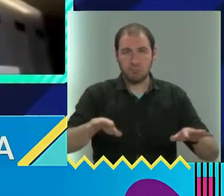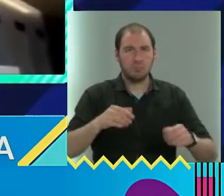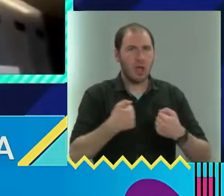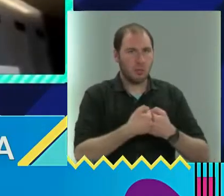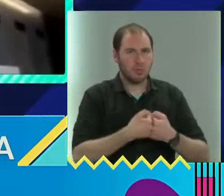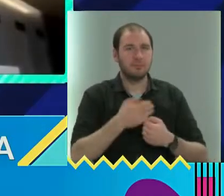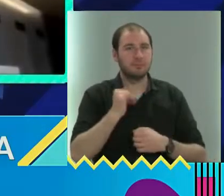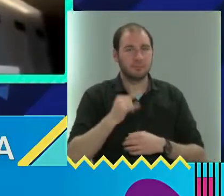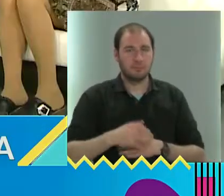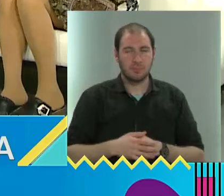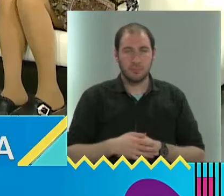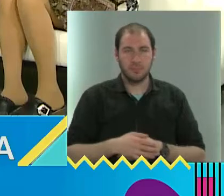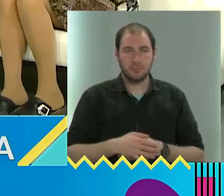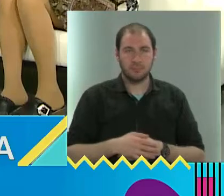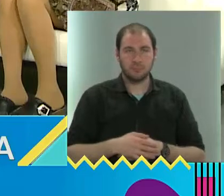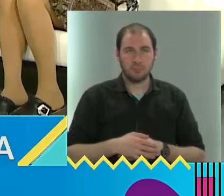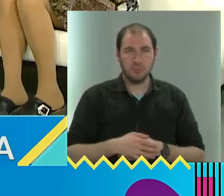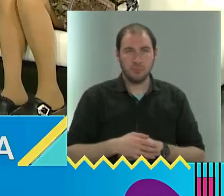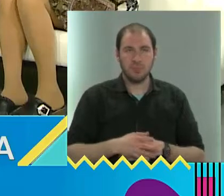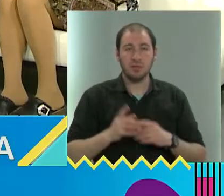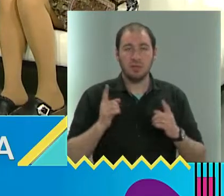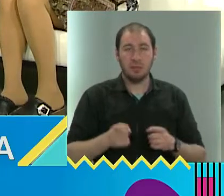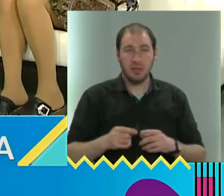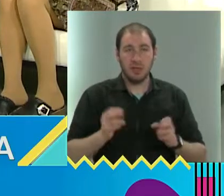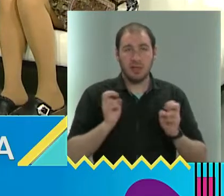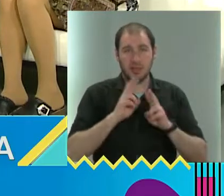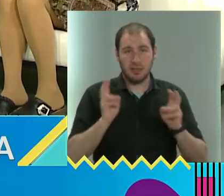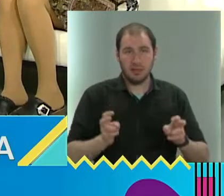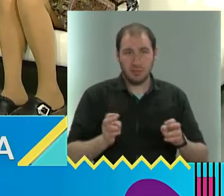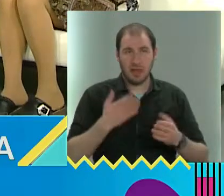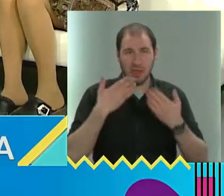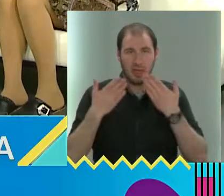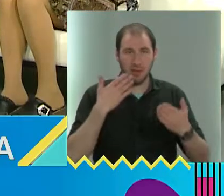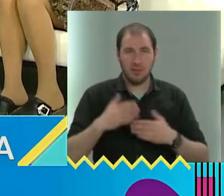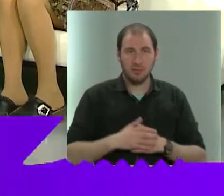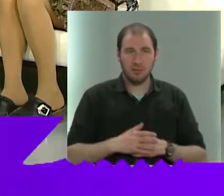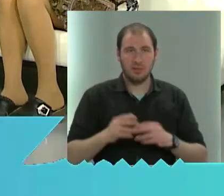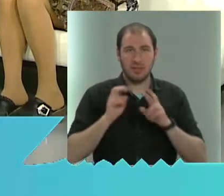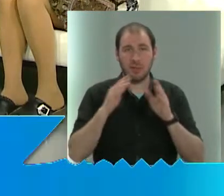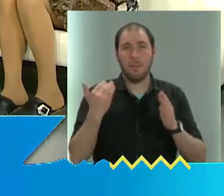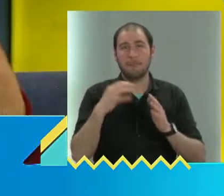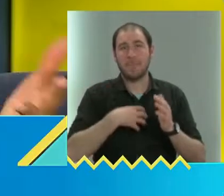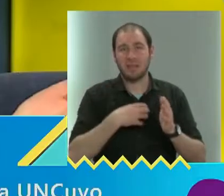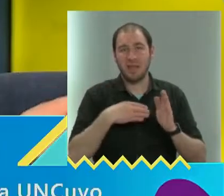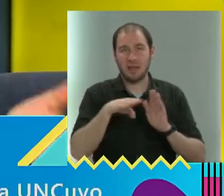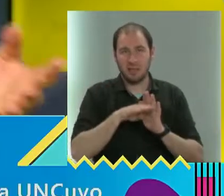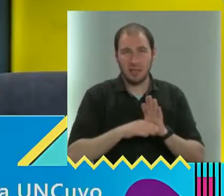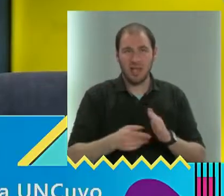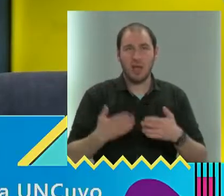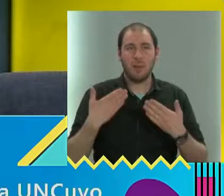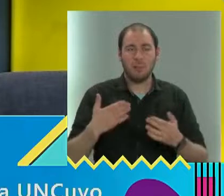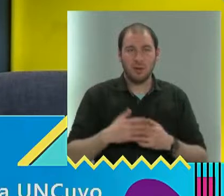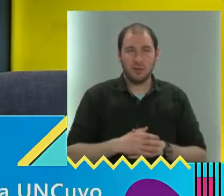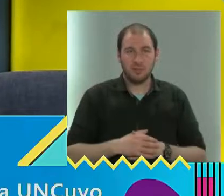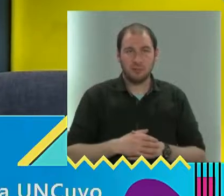Sí. Un poco atendiendo, y ya que ha salido en este diálogo, el enfoque curricular basado en capacidades,